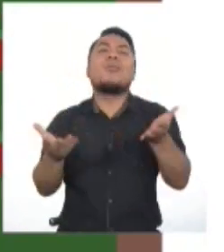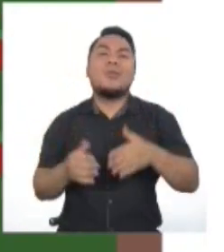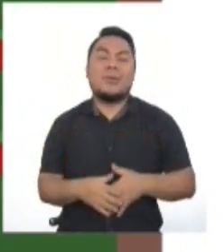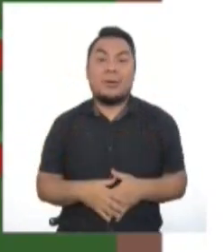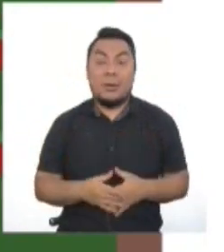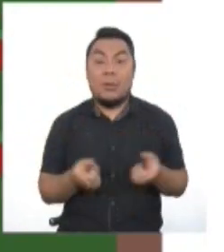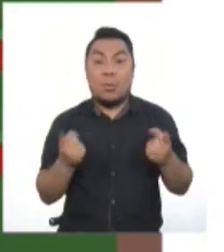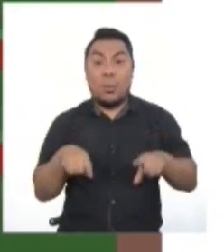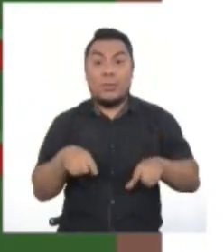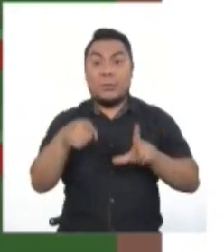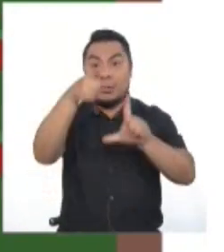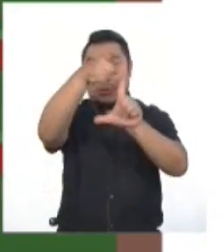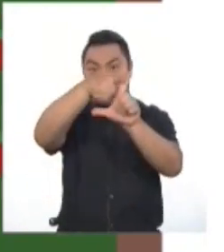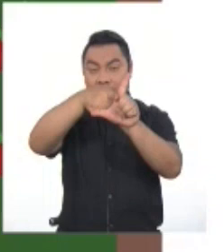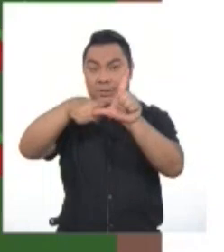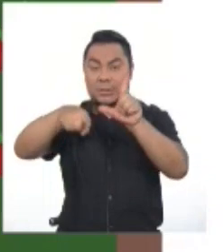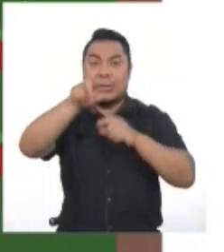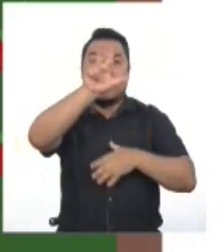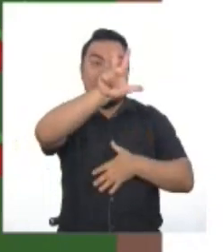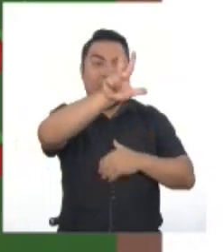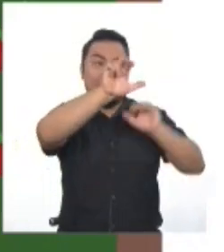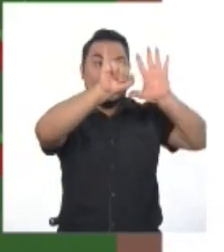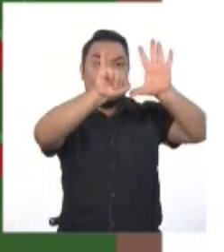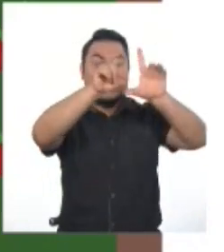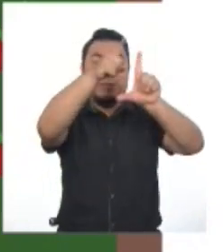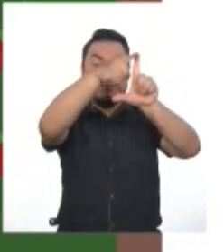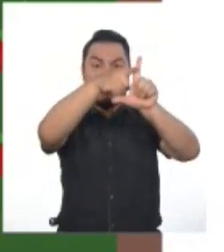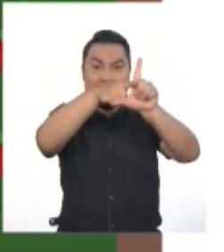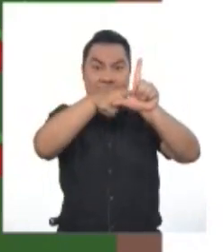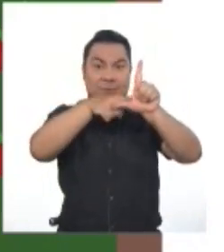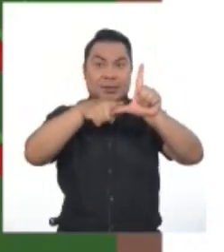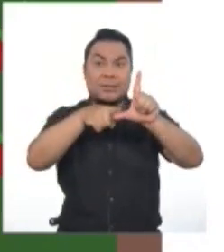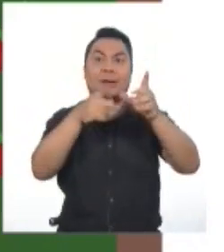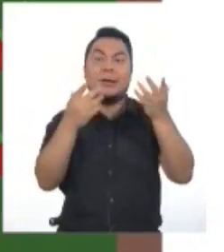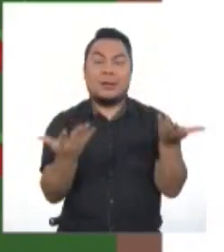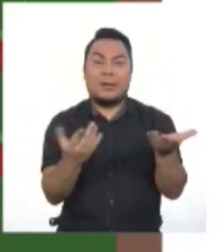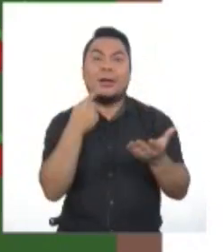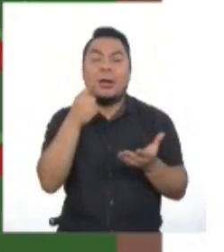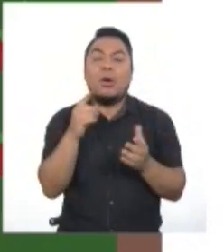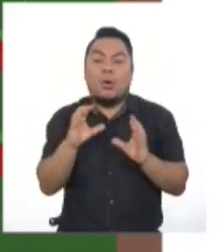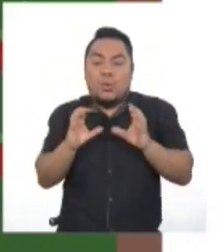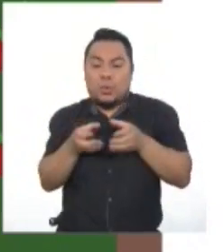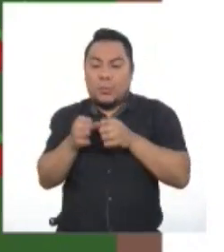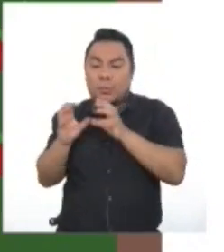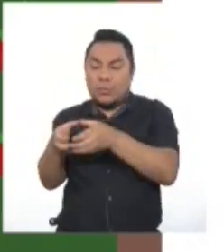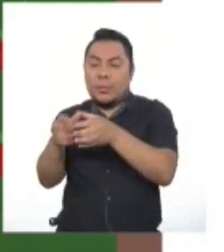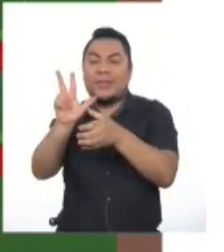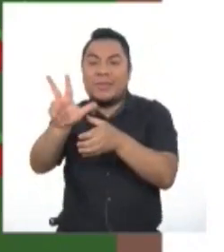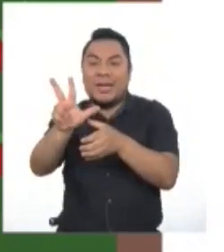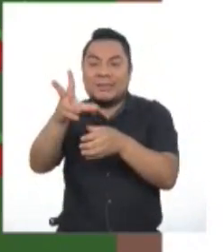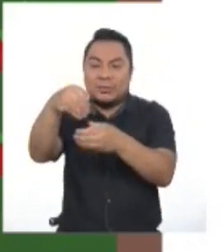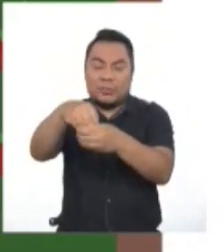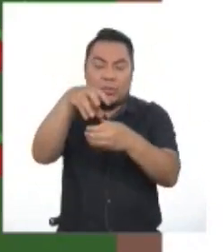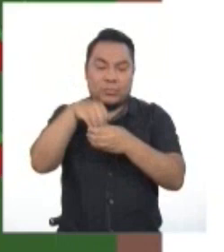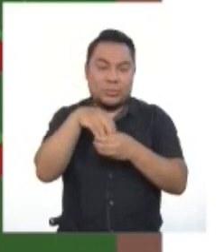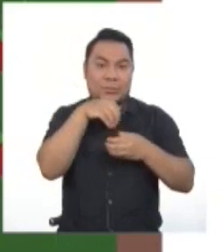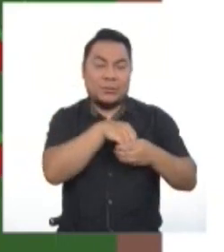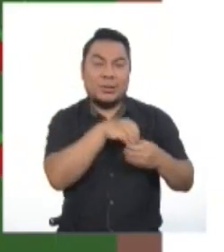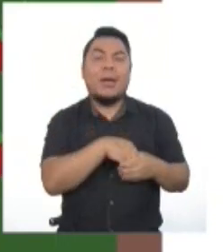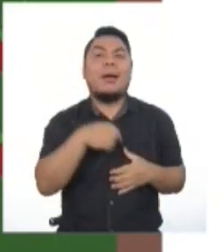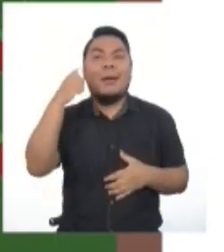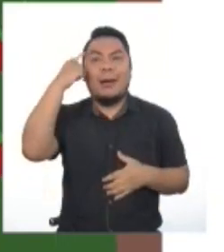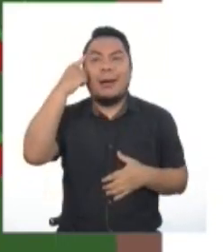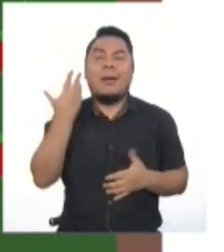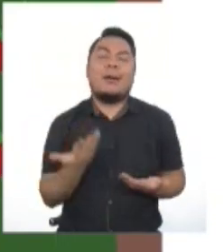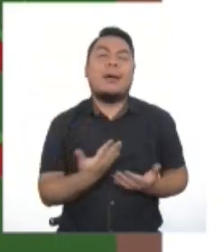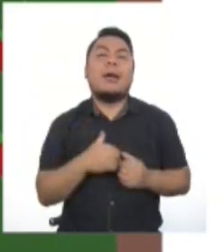Cuando dividimos 36 tomates formando grupos de 3, podemos obtener